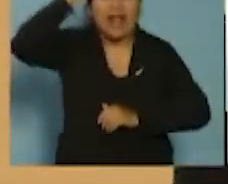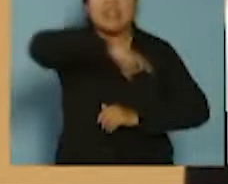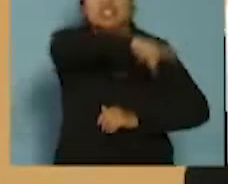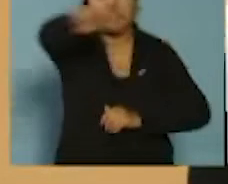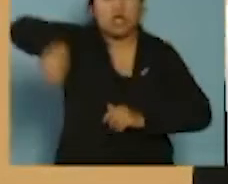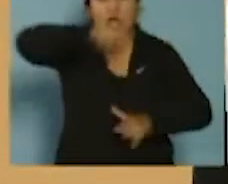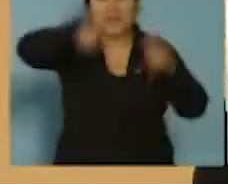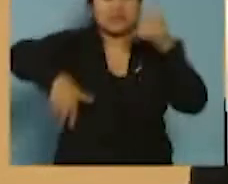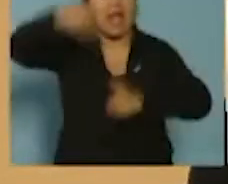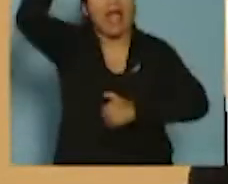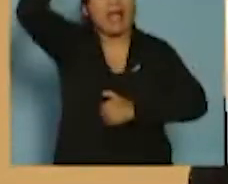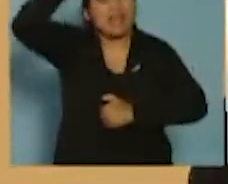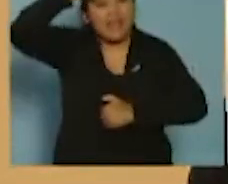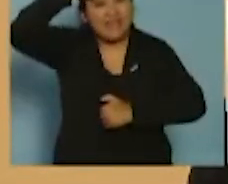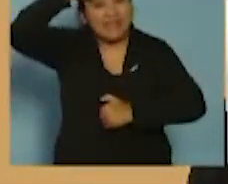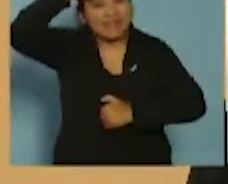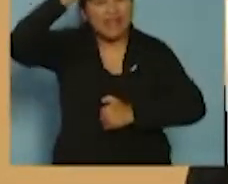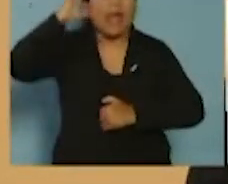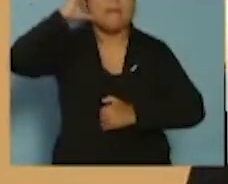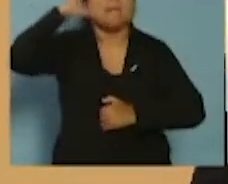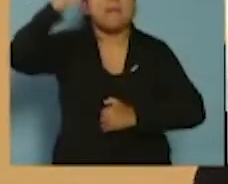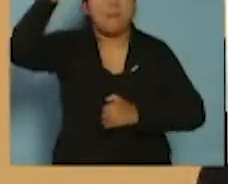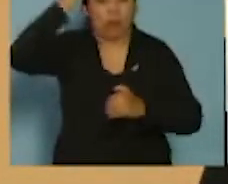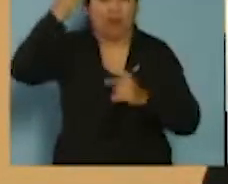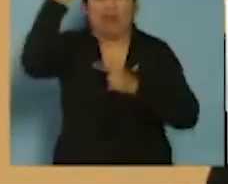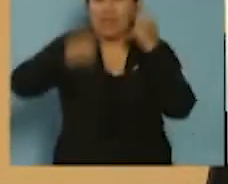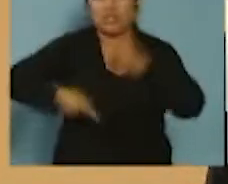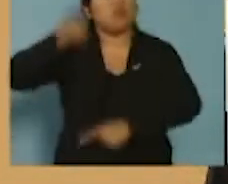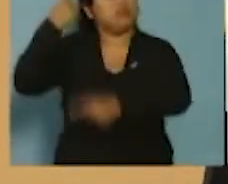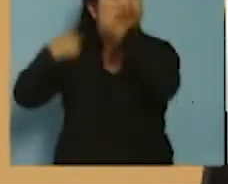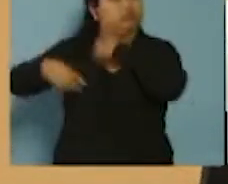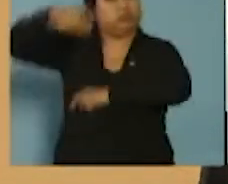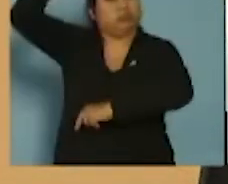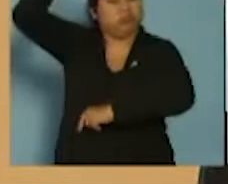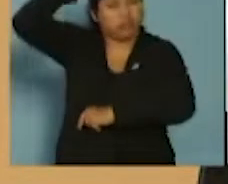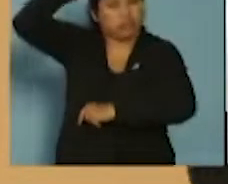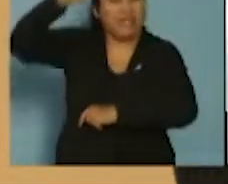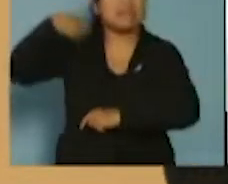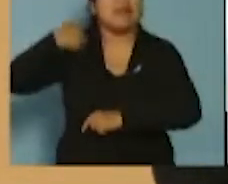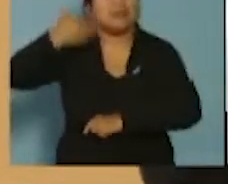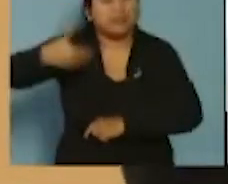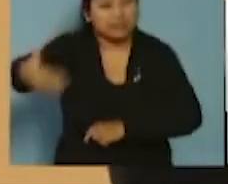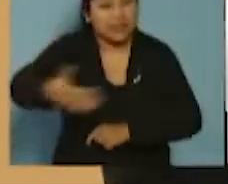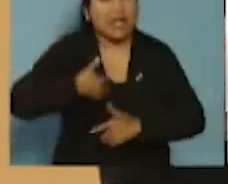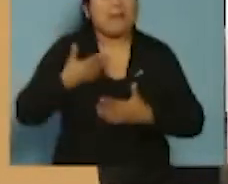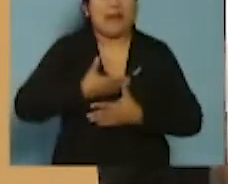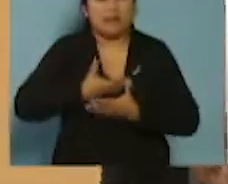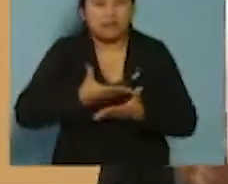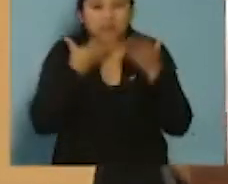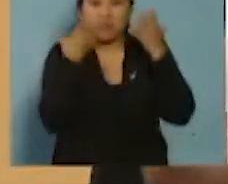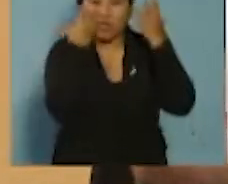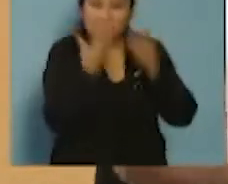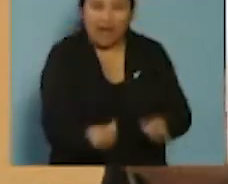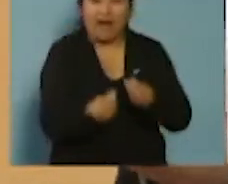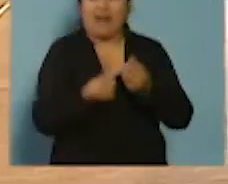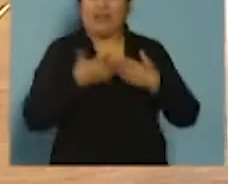ustedes tienen que sostener esta verdad y además no dejar que nadie les arrebate lo que es el lo que les ha dado